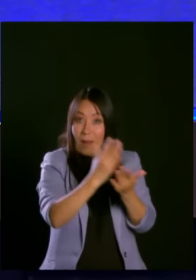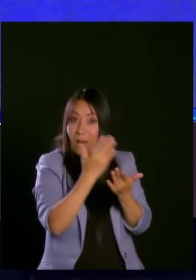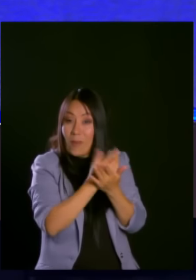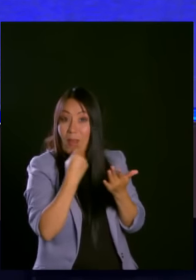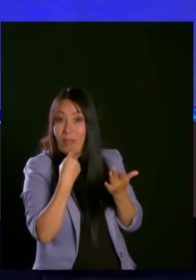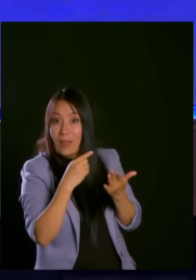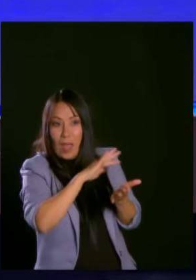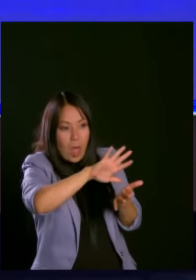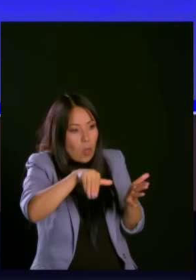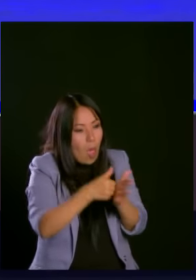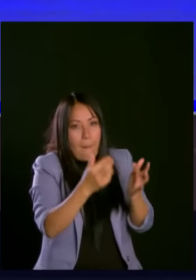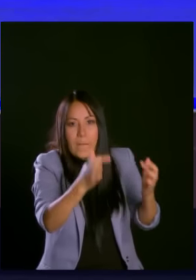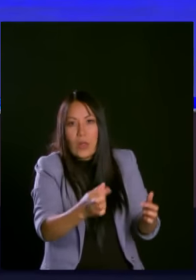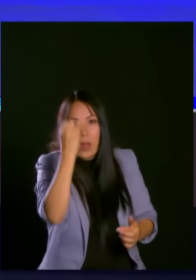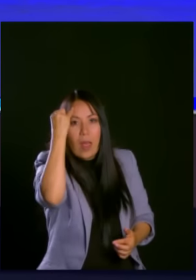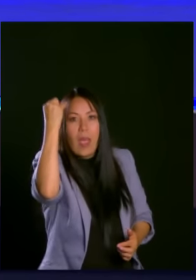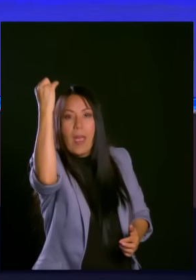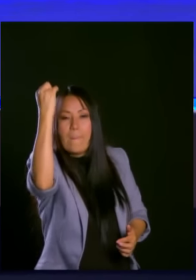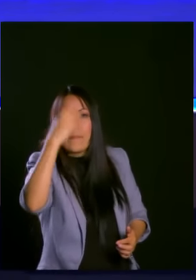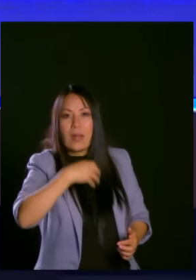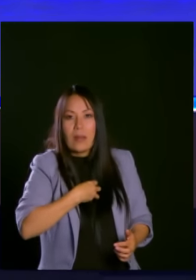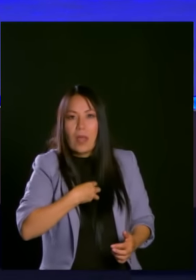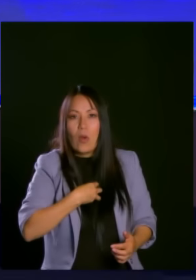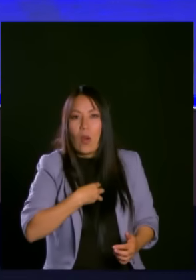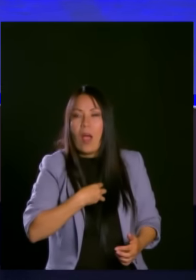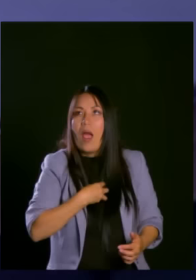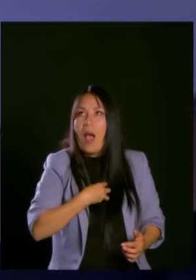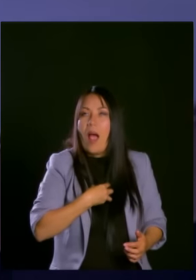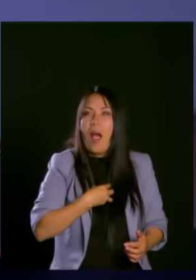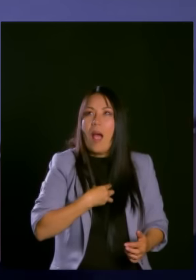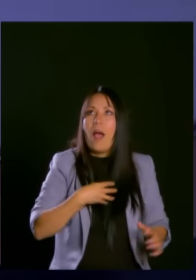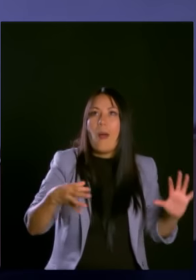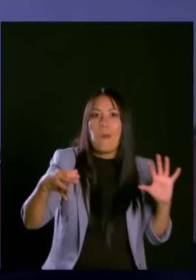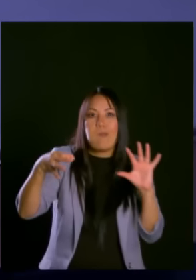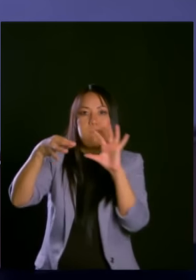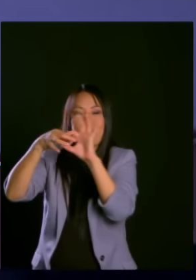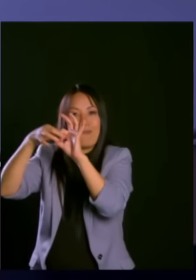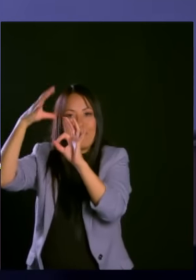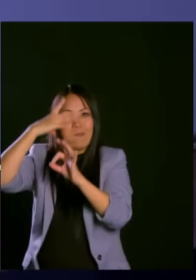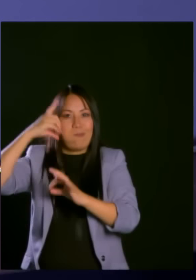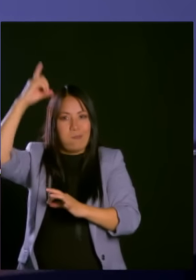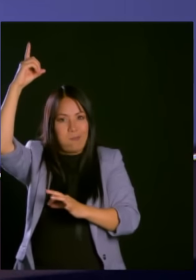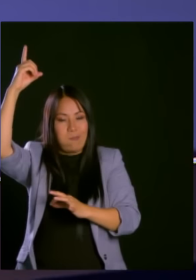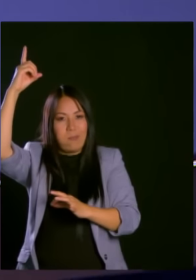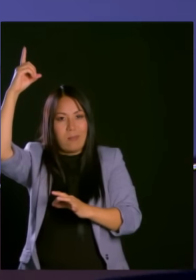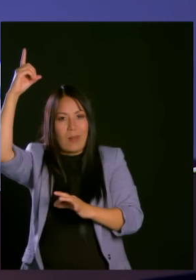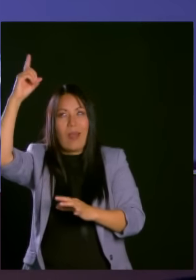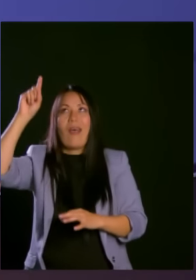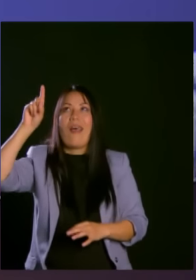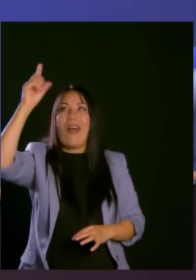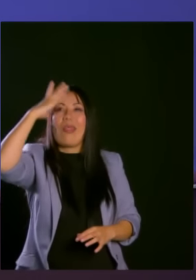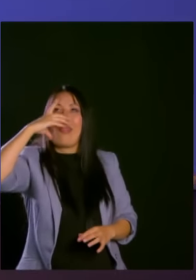que tenía que ver con un interés de Dios, a todos les dio su presencia.